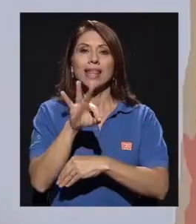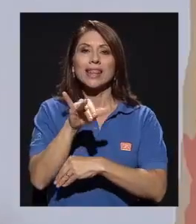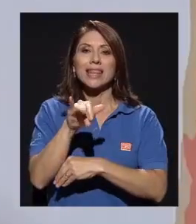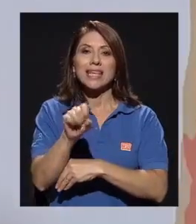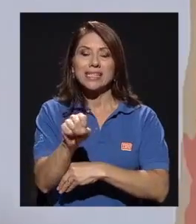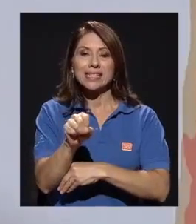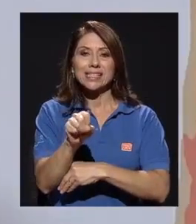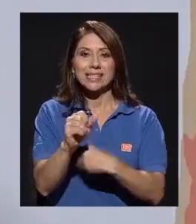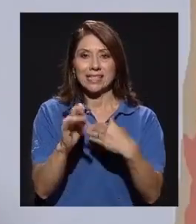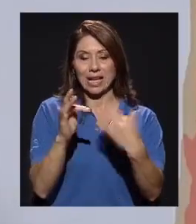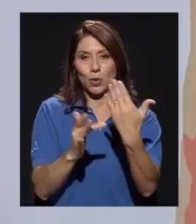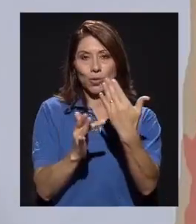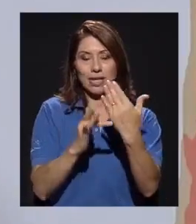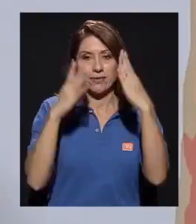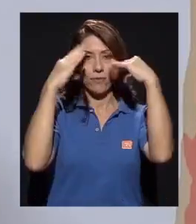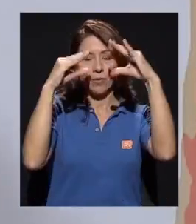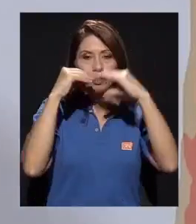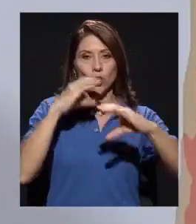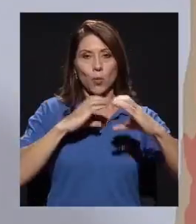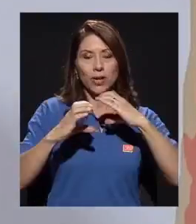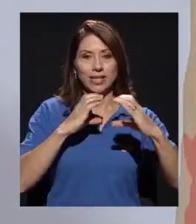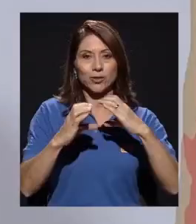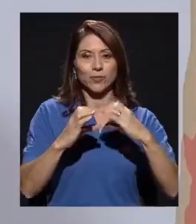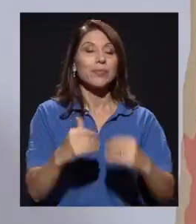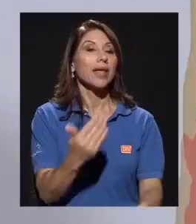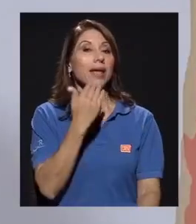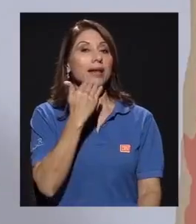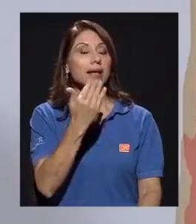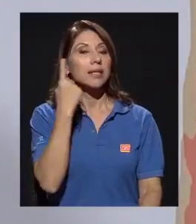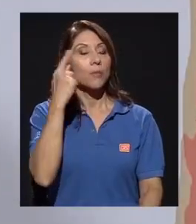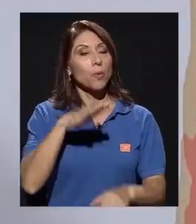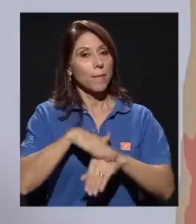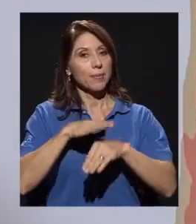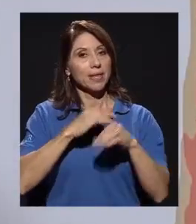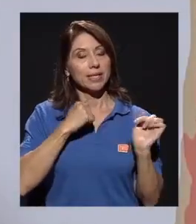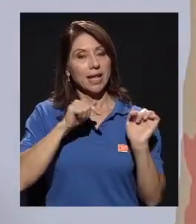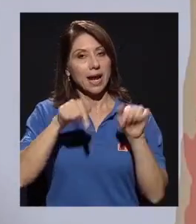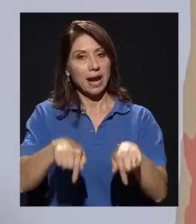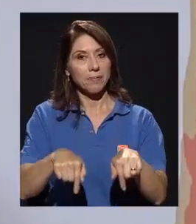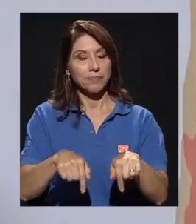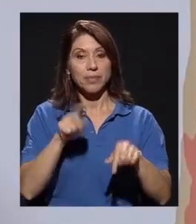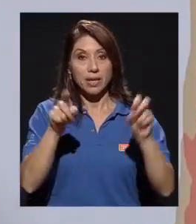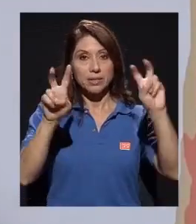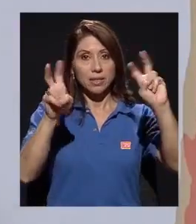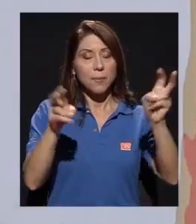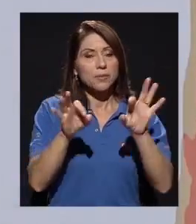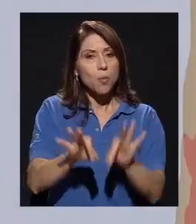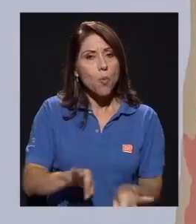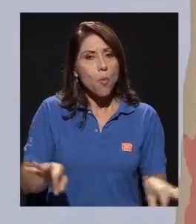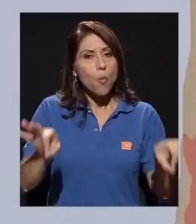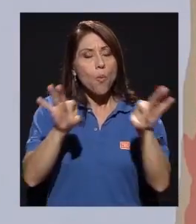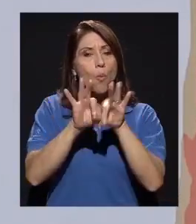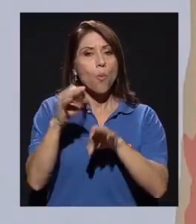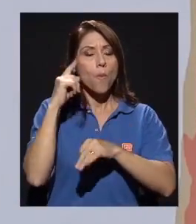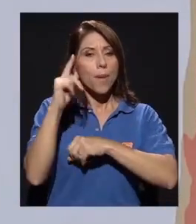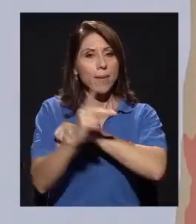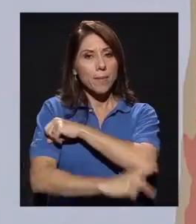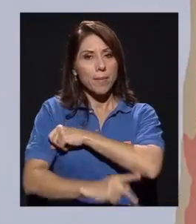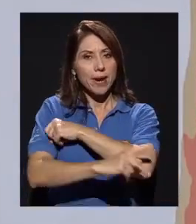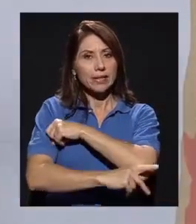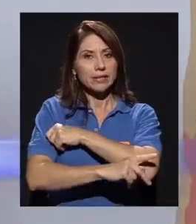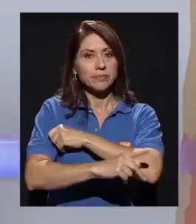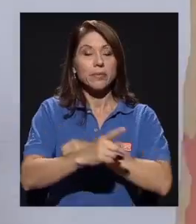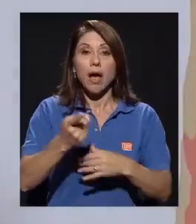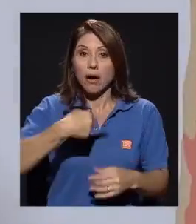bueno Muchas gracias por por permitirnos estar acá en realidad Este es un tema muy importante para el país eh se nos ha